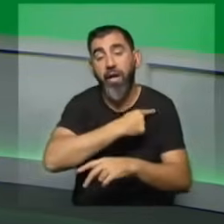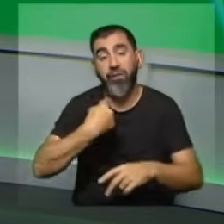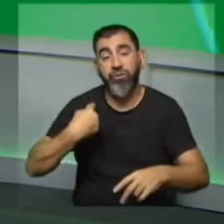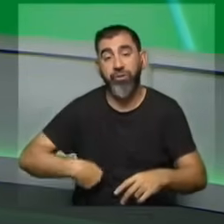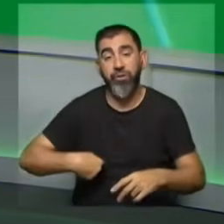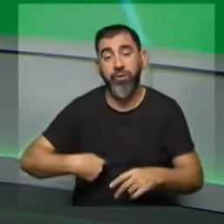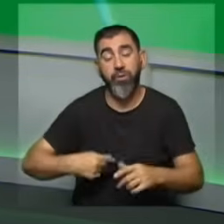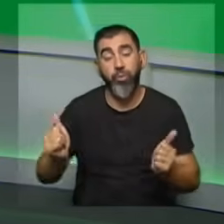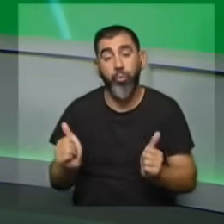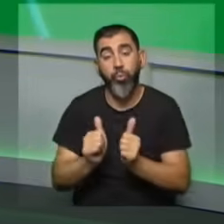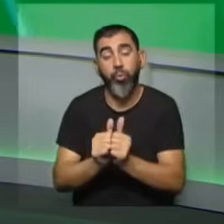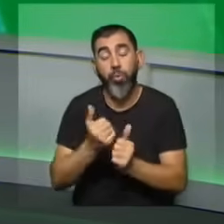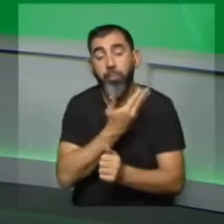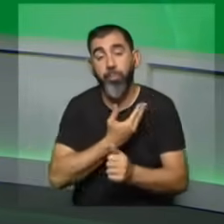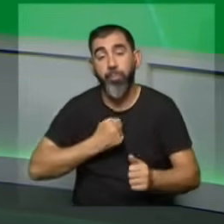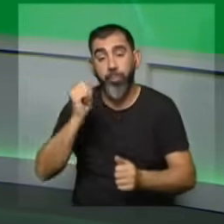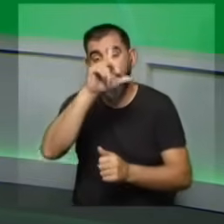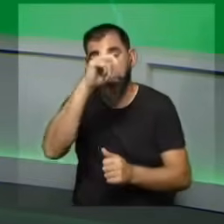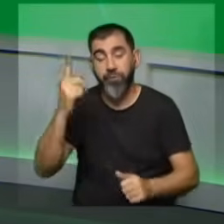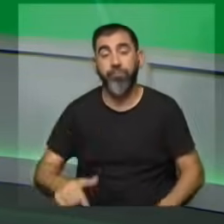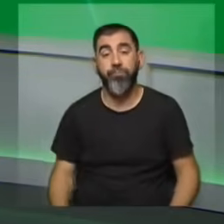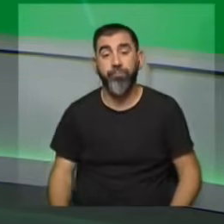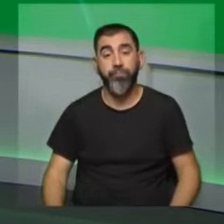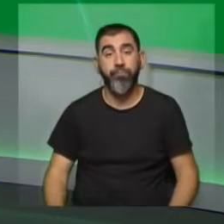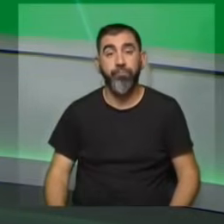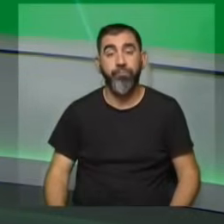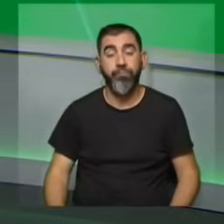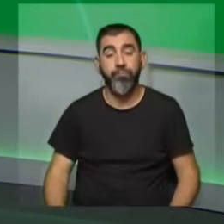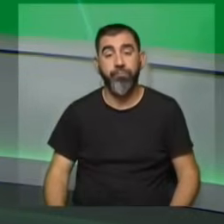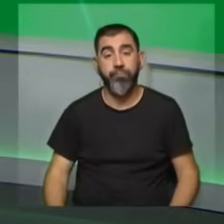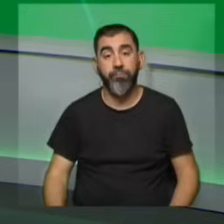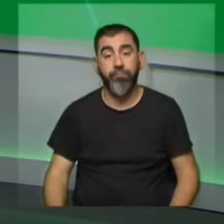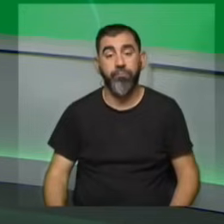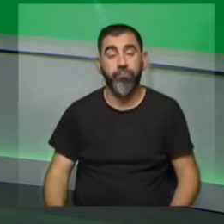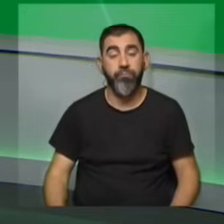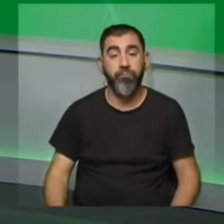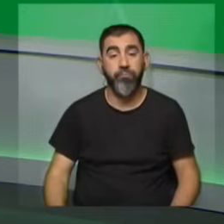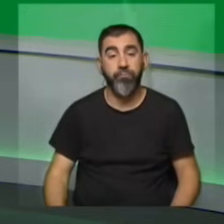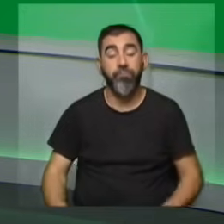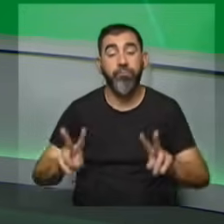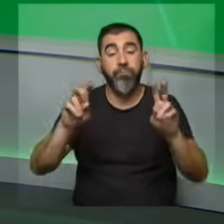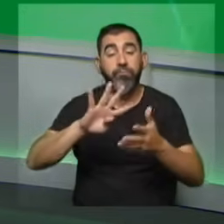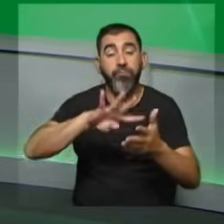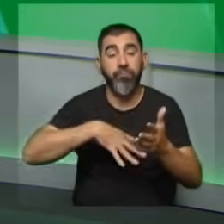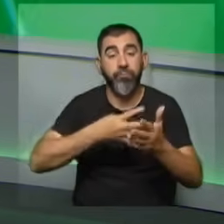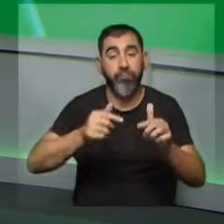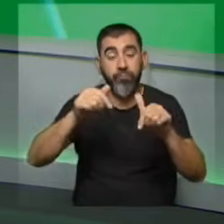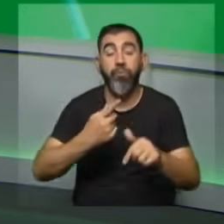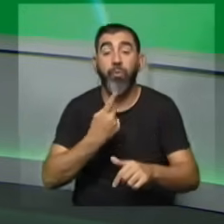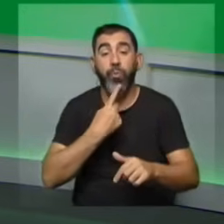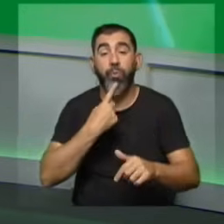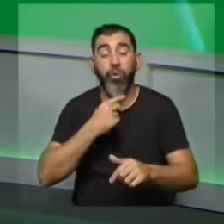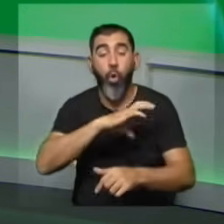va a realizar junto al presidente de la república la calle Pou vamos a otros temas que también son parte de la agenda de hoy en el ámbito político